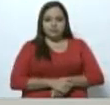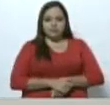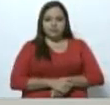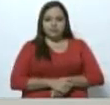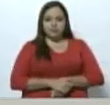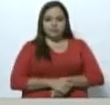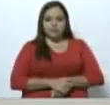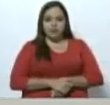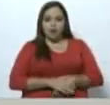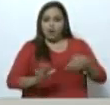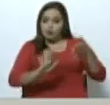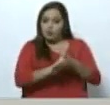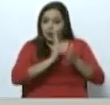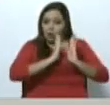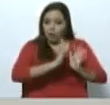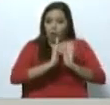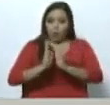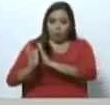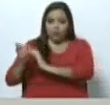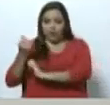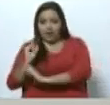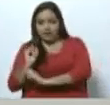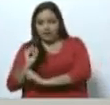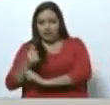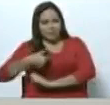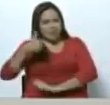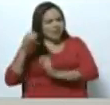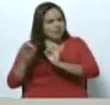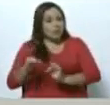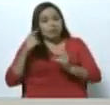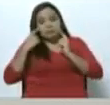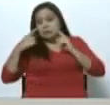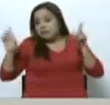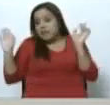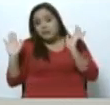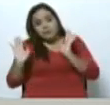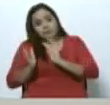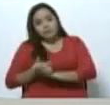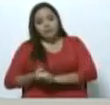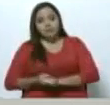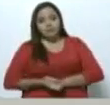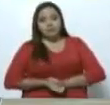al orden práctico, lo más seguro es que quién sabe.